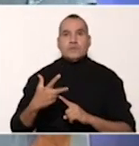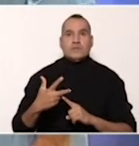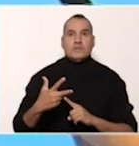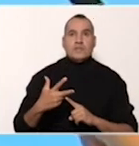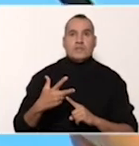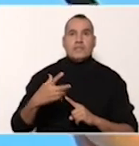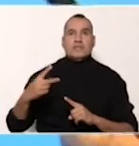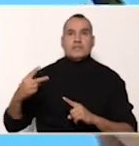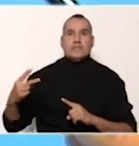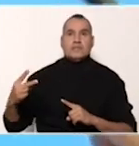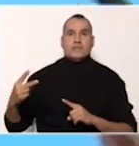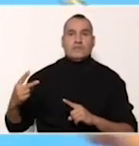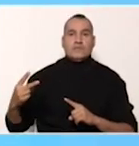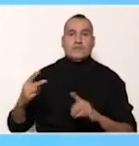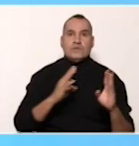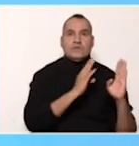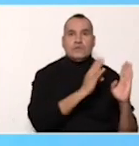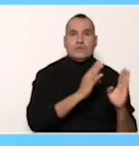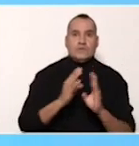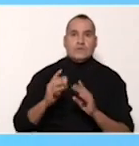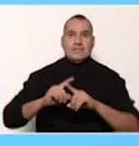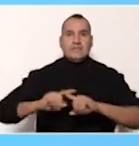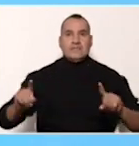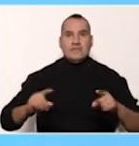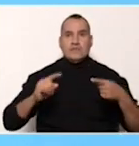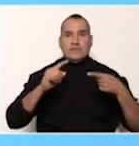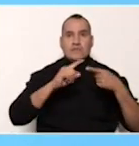de menor exponente.